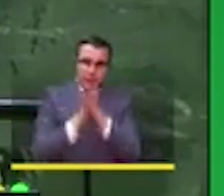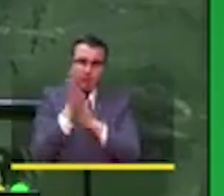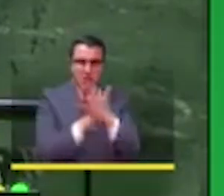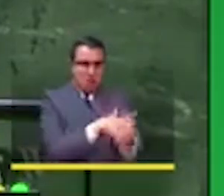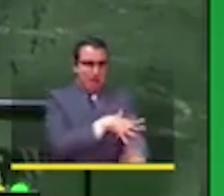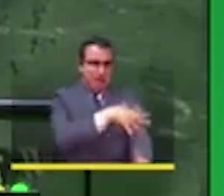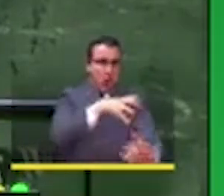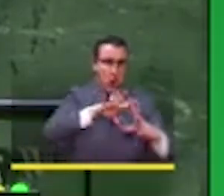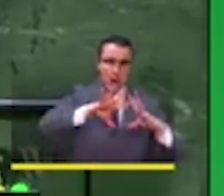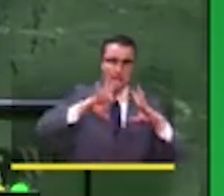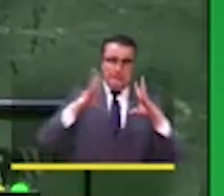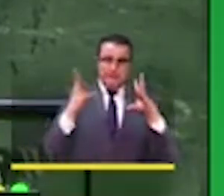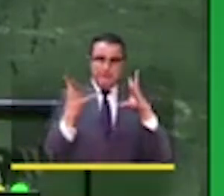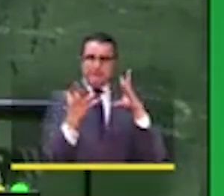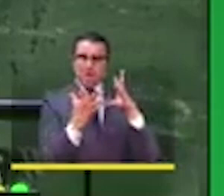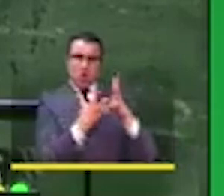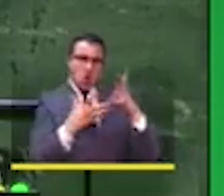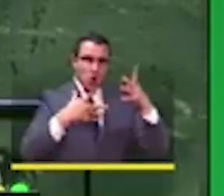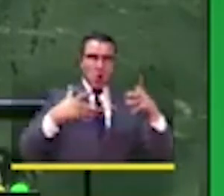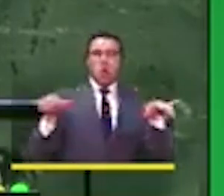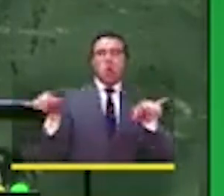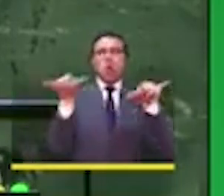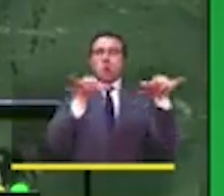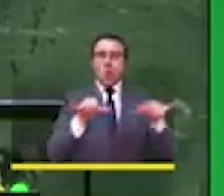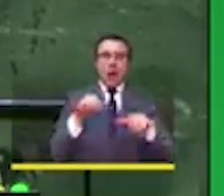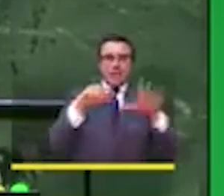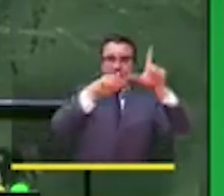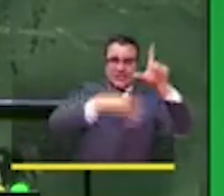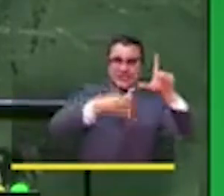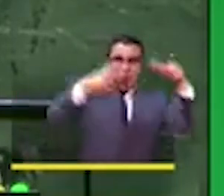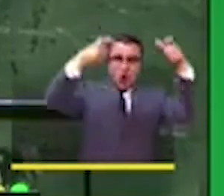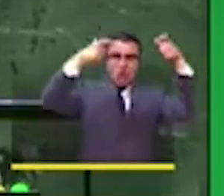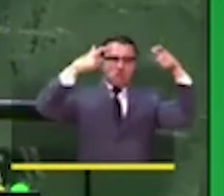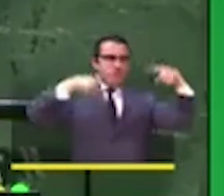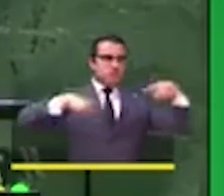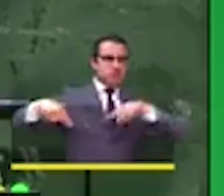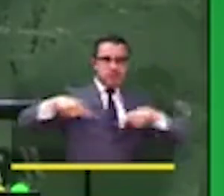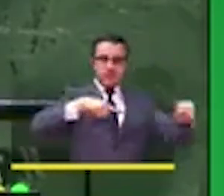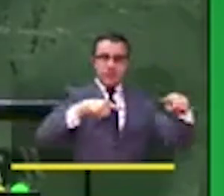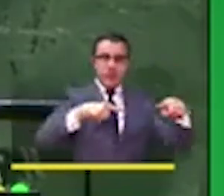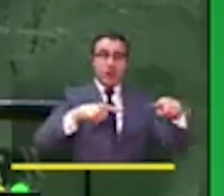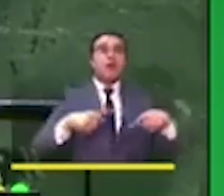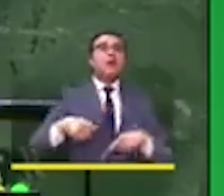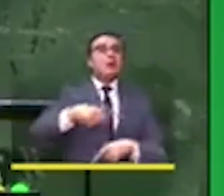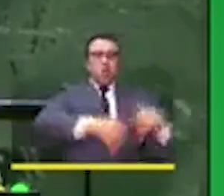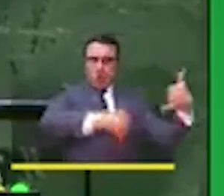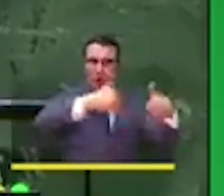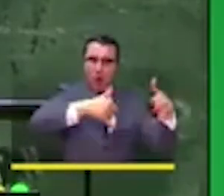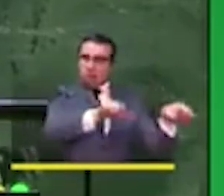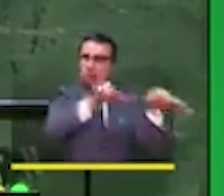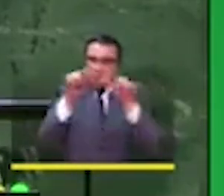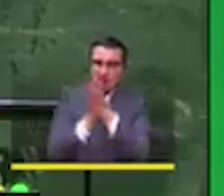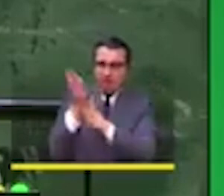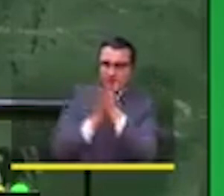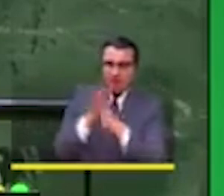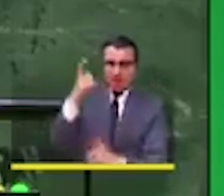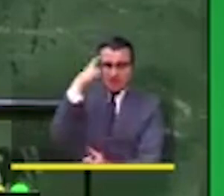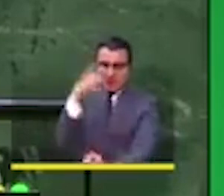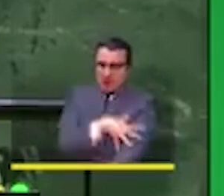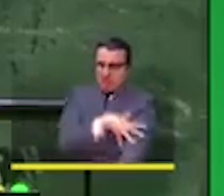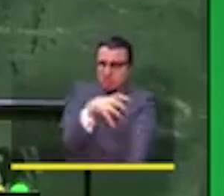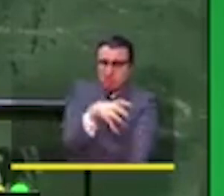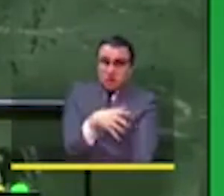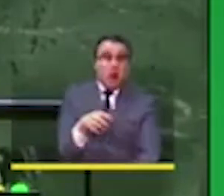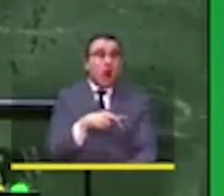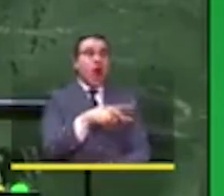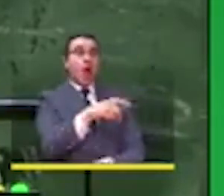tronos, en los juegos del hambre, y se olvidaron de acabar la otra, porque el poder no